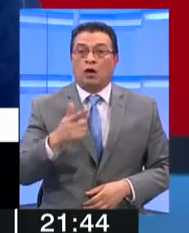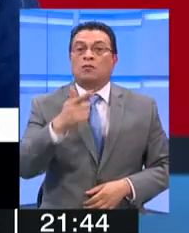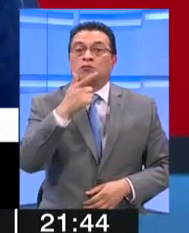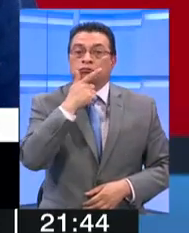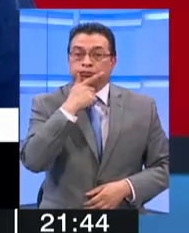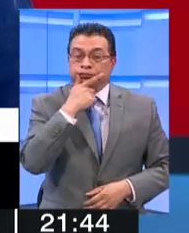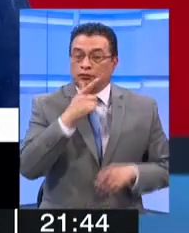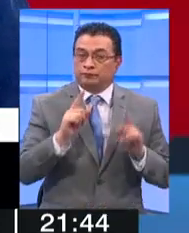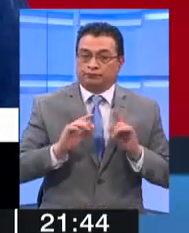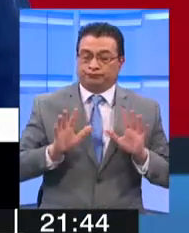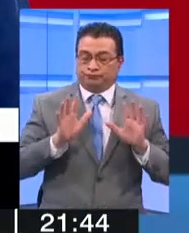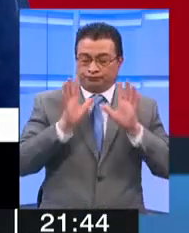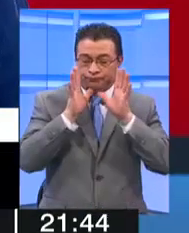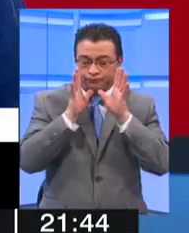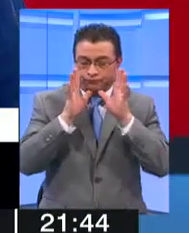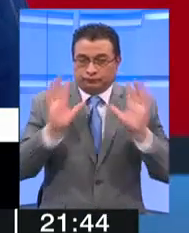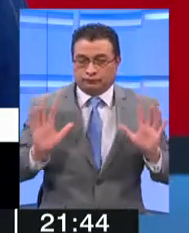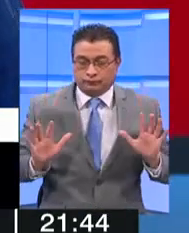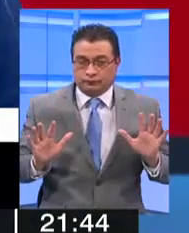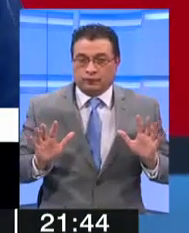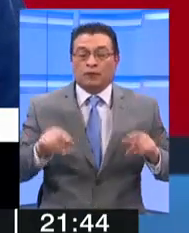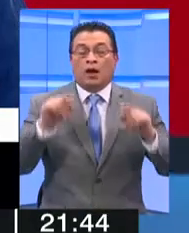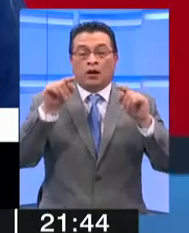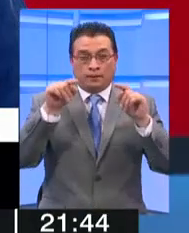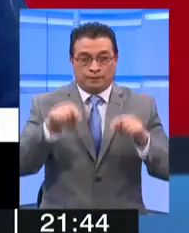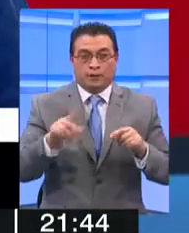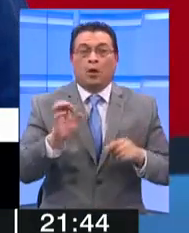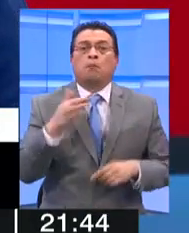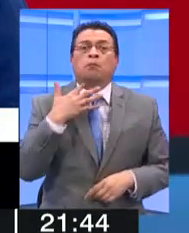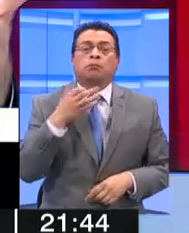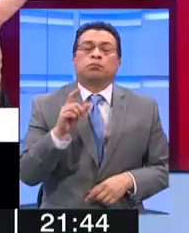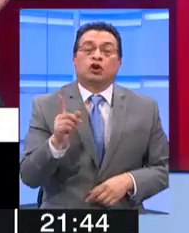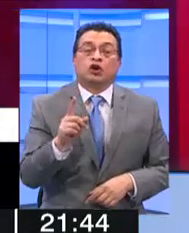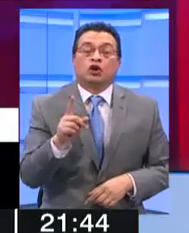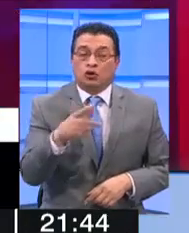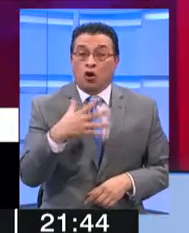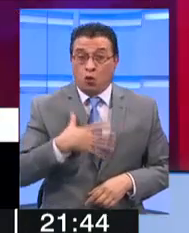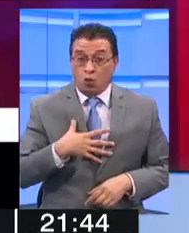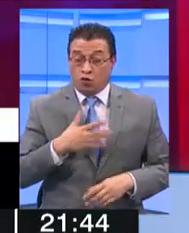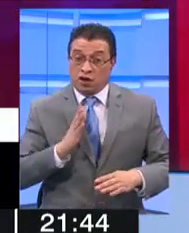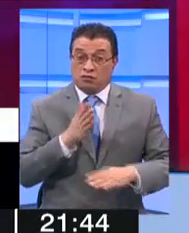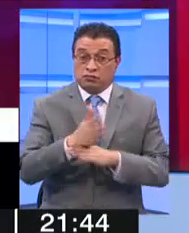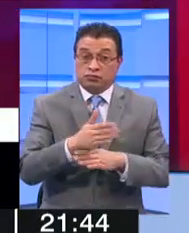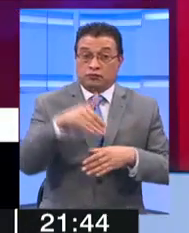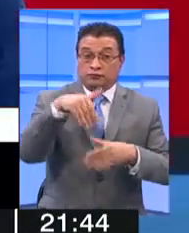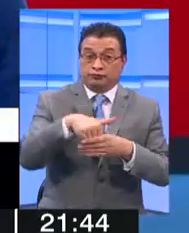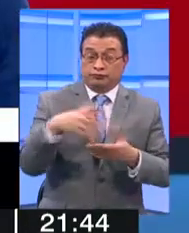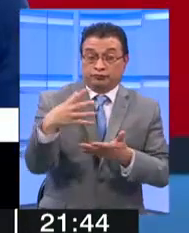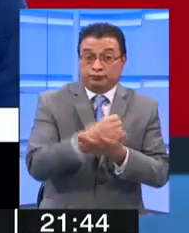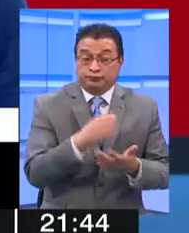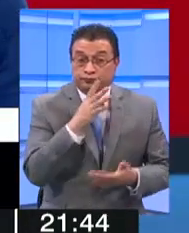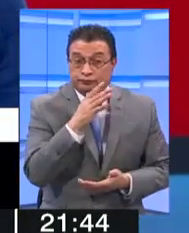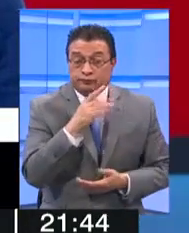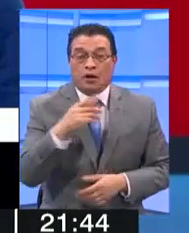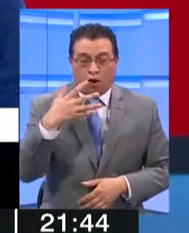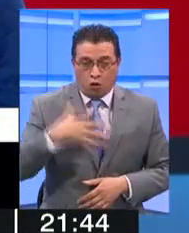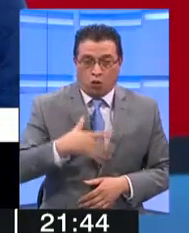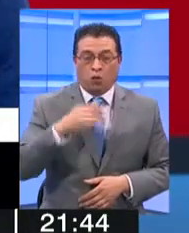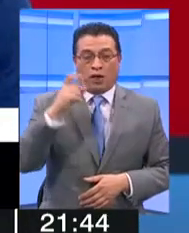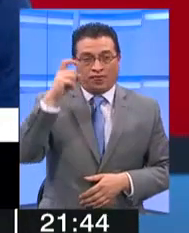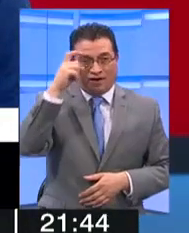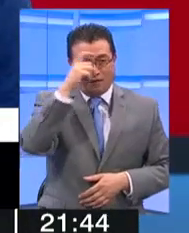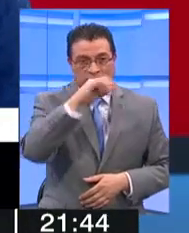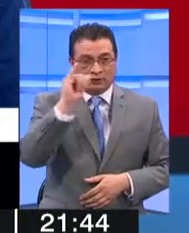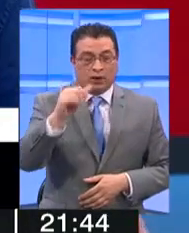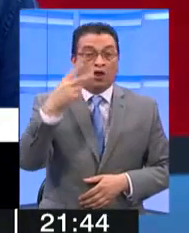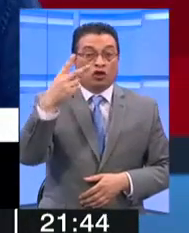¿eh? Yo no subiría las expectativas. Lo que sí tenemos, vamos a tener... ¿Por qué no? O sea, les gustaría, pero creen que no van a alcanzar las firmas. Nos gustaría, pero es difícil que al